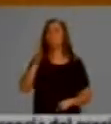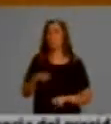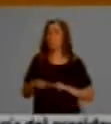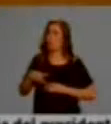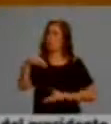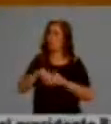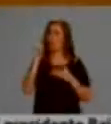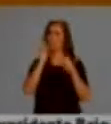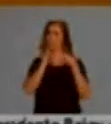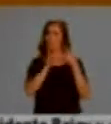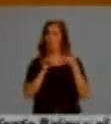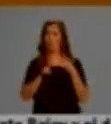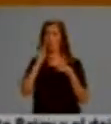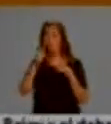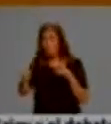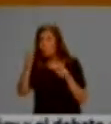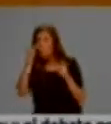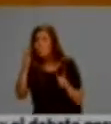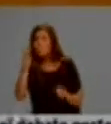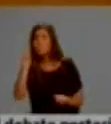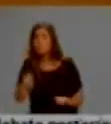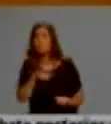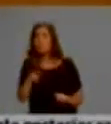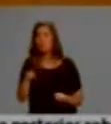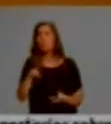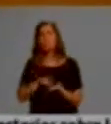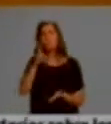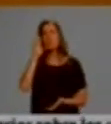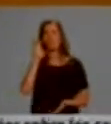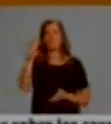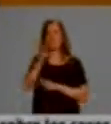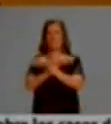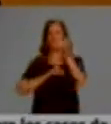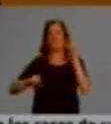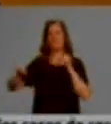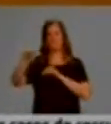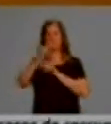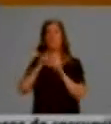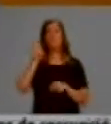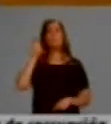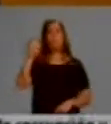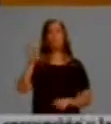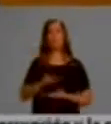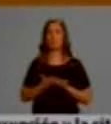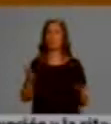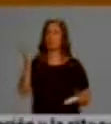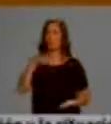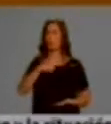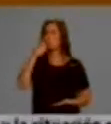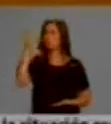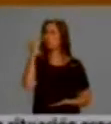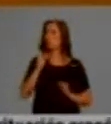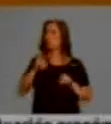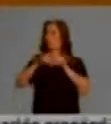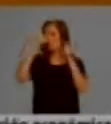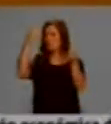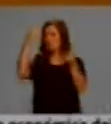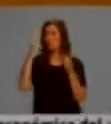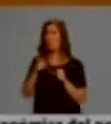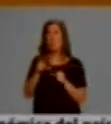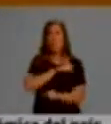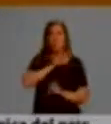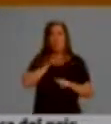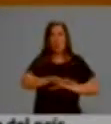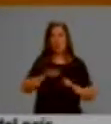política. No sé si usted se ha dado cuenta de lo que supone para un país que tiene una desconfianza de sus instituciones como